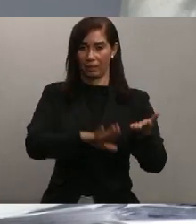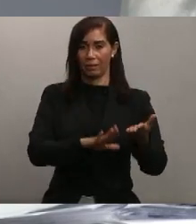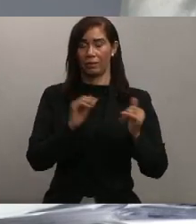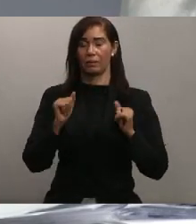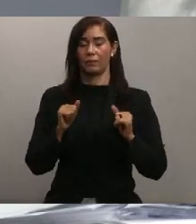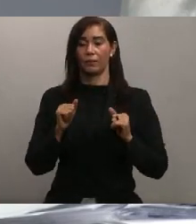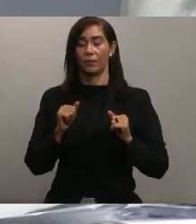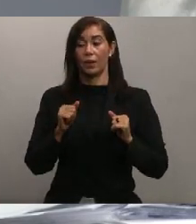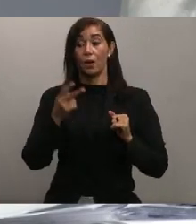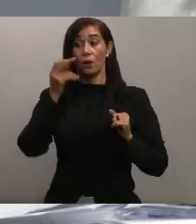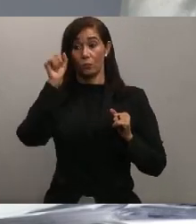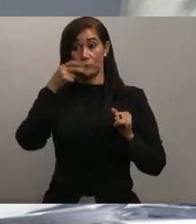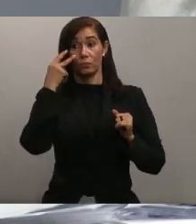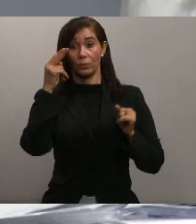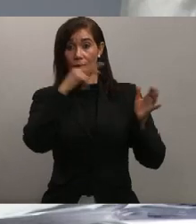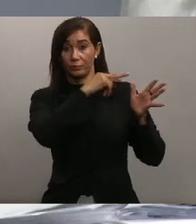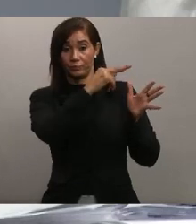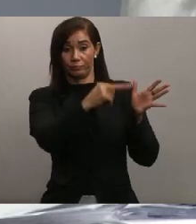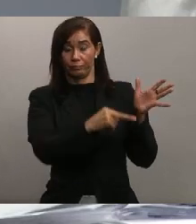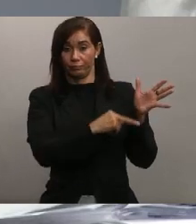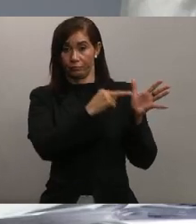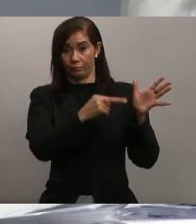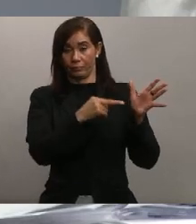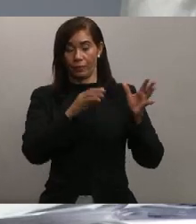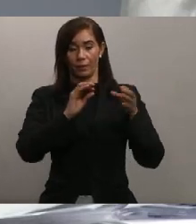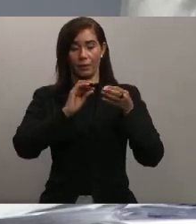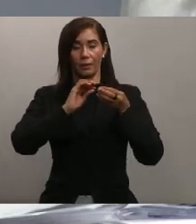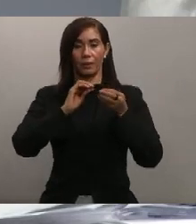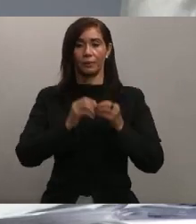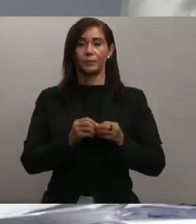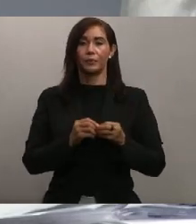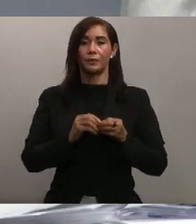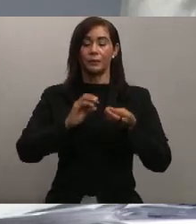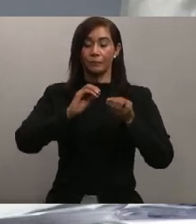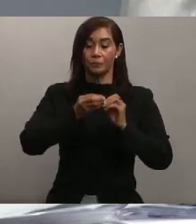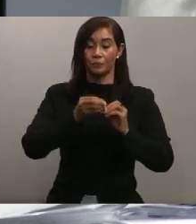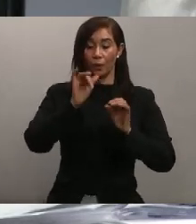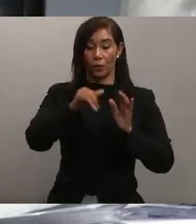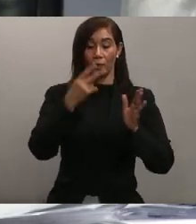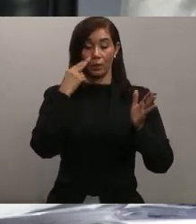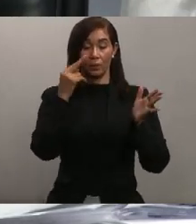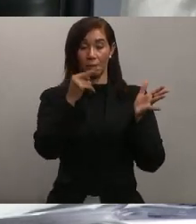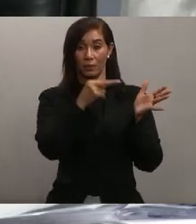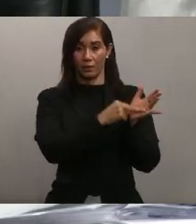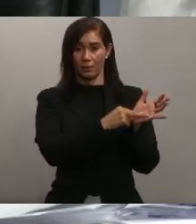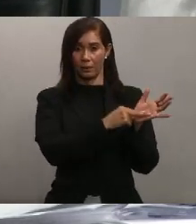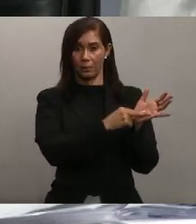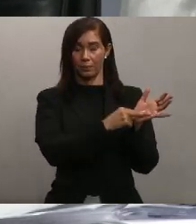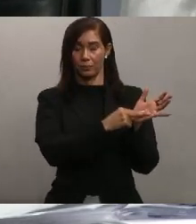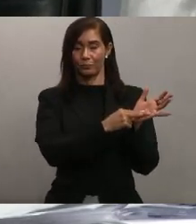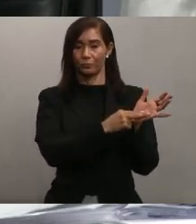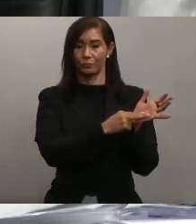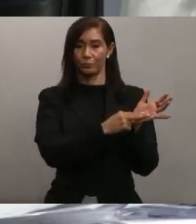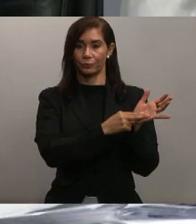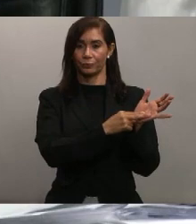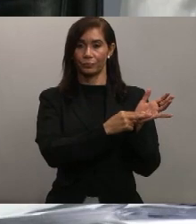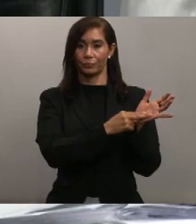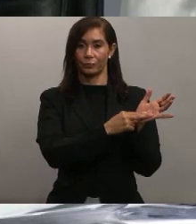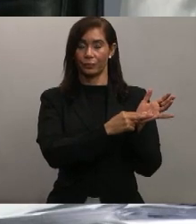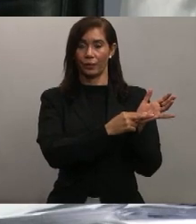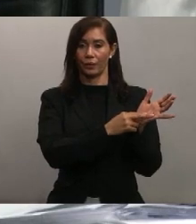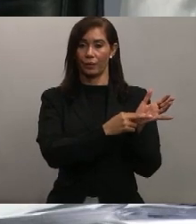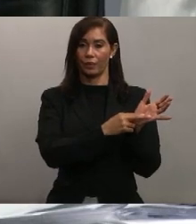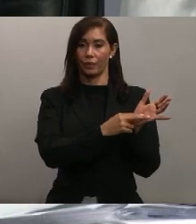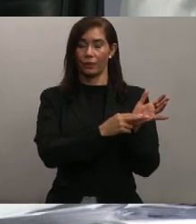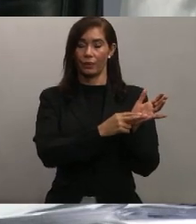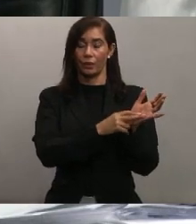en la gráfica, el número que aquí aparece es